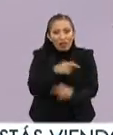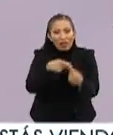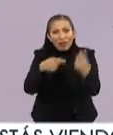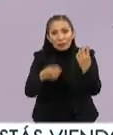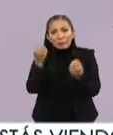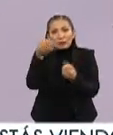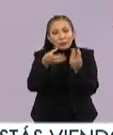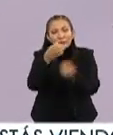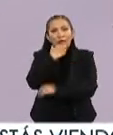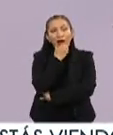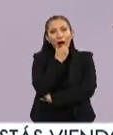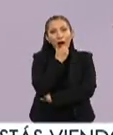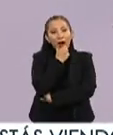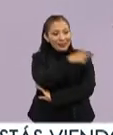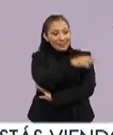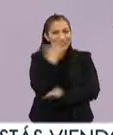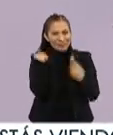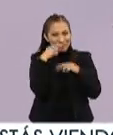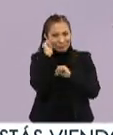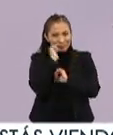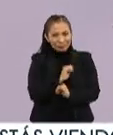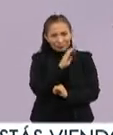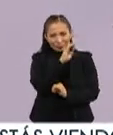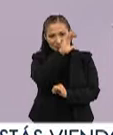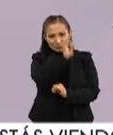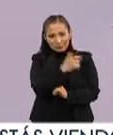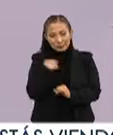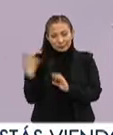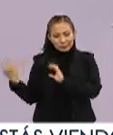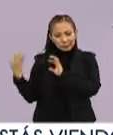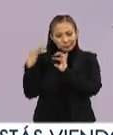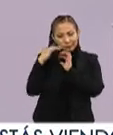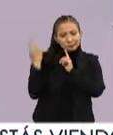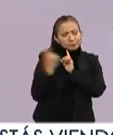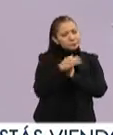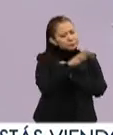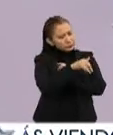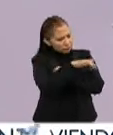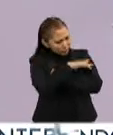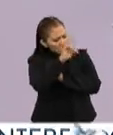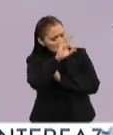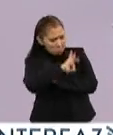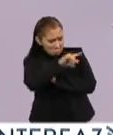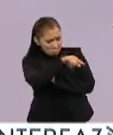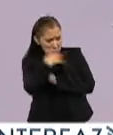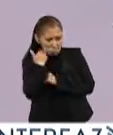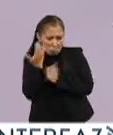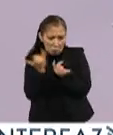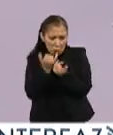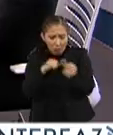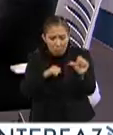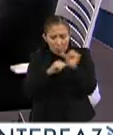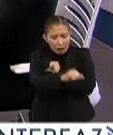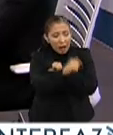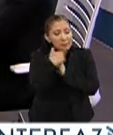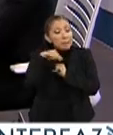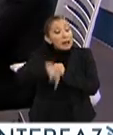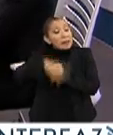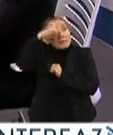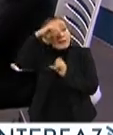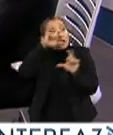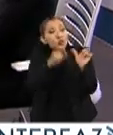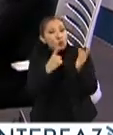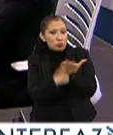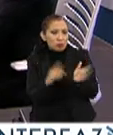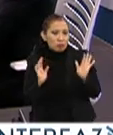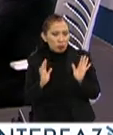ellas. Y la maestra encargada de becas se acercó a nosotras y nos dijo, bueno, hay una posibilidad de hacer una movilidad